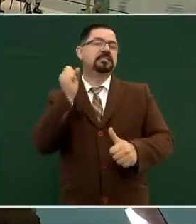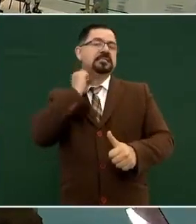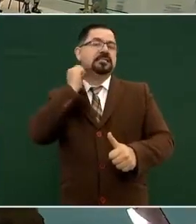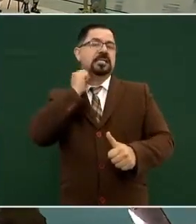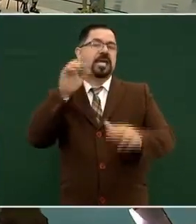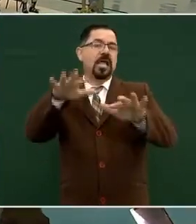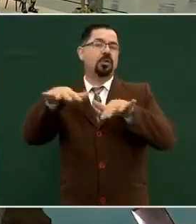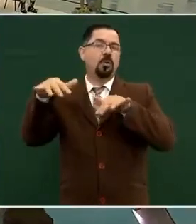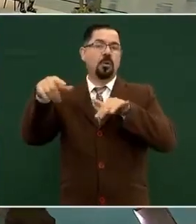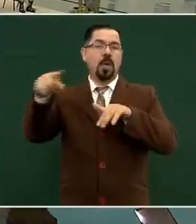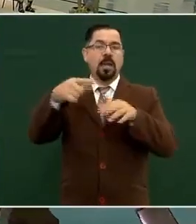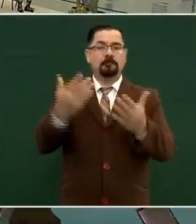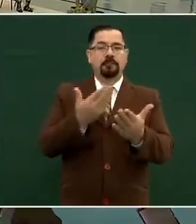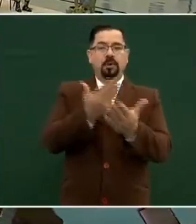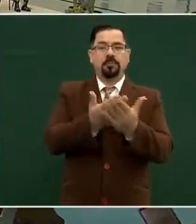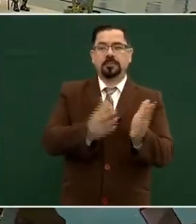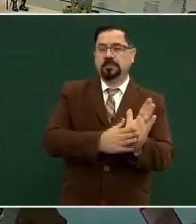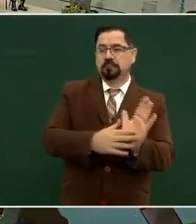estas propuestas.